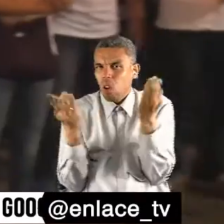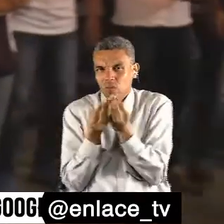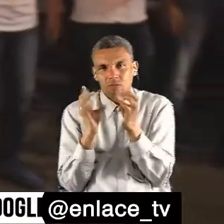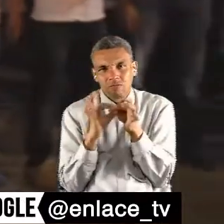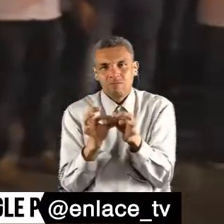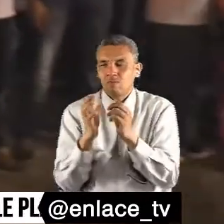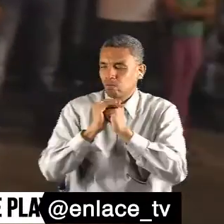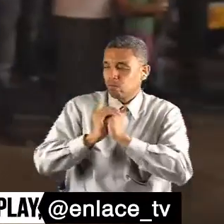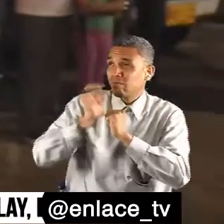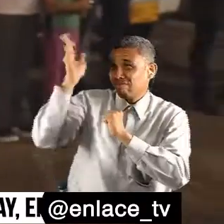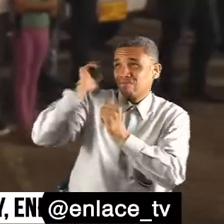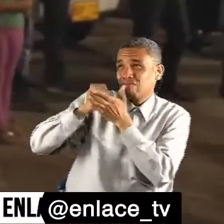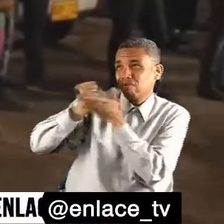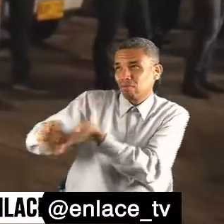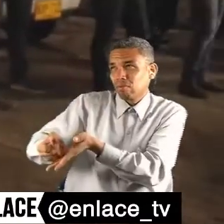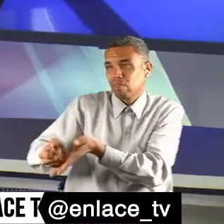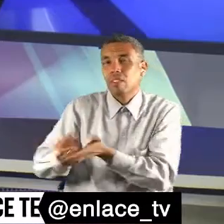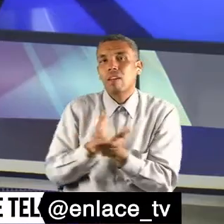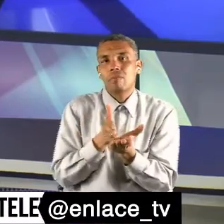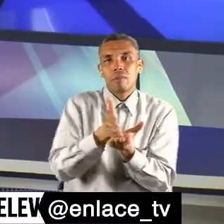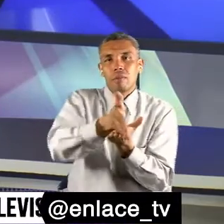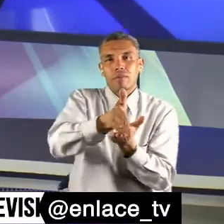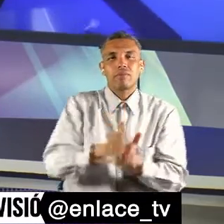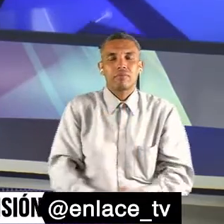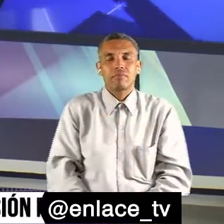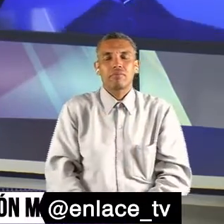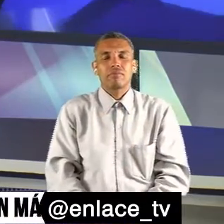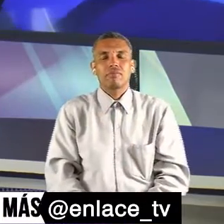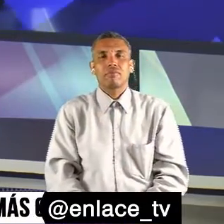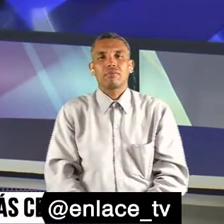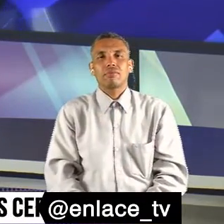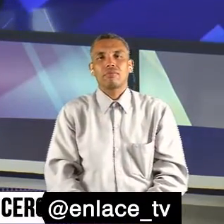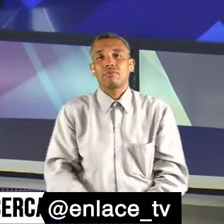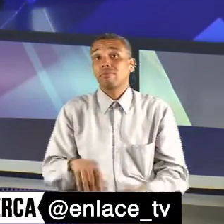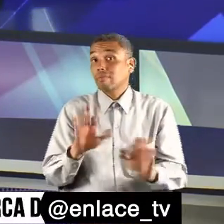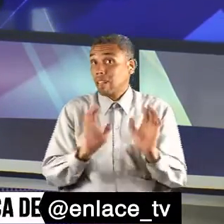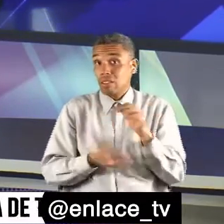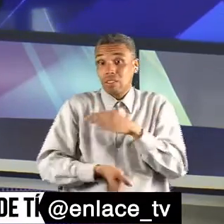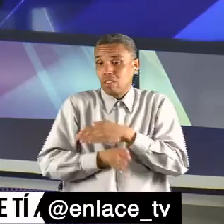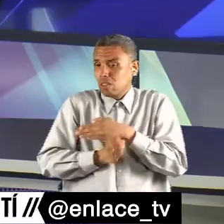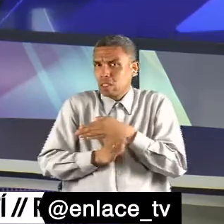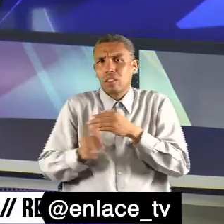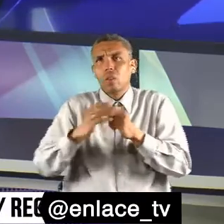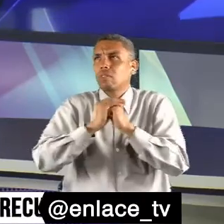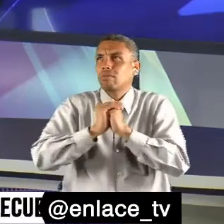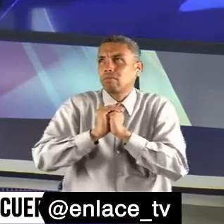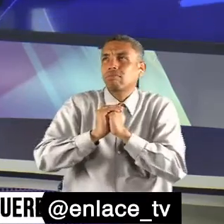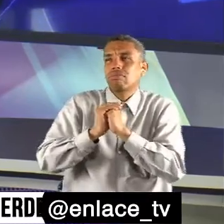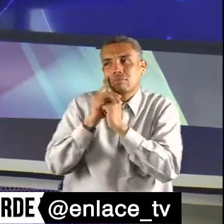del joven dirigente político. Y así es, seguimos clamando por su recuperación.